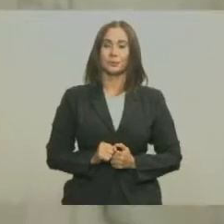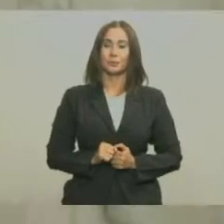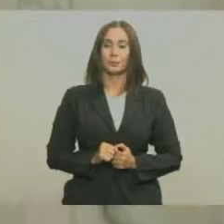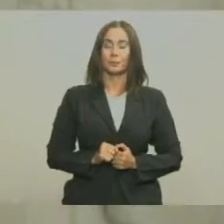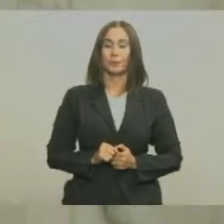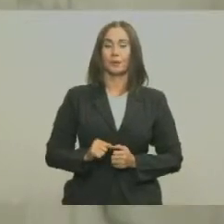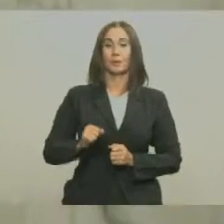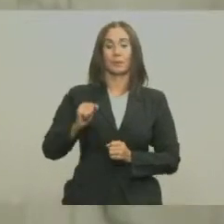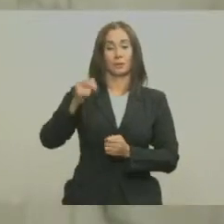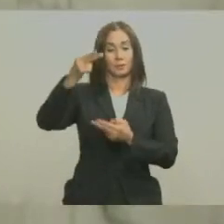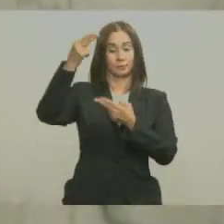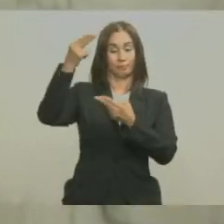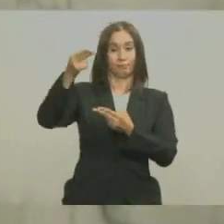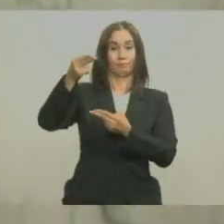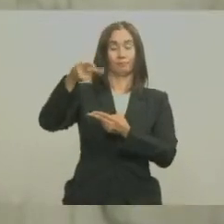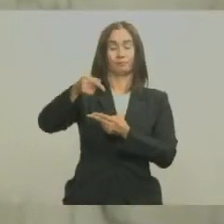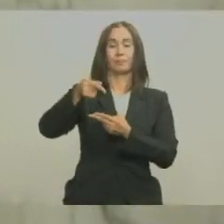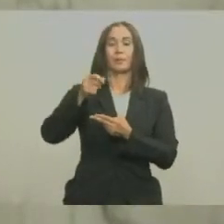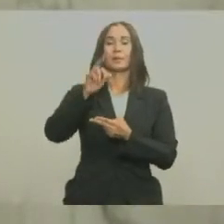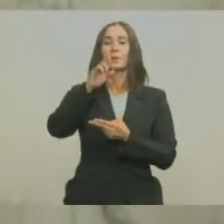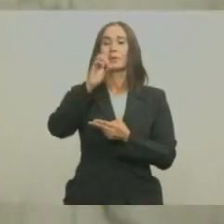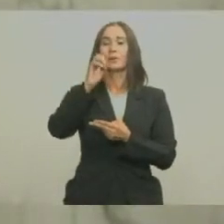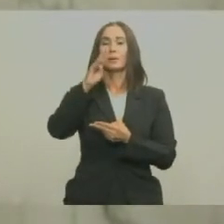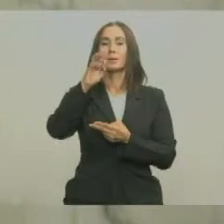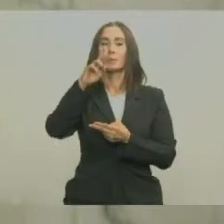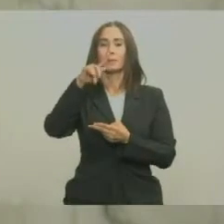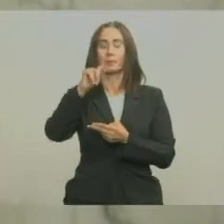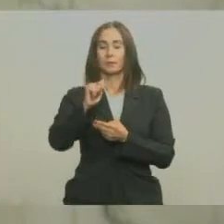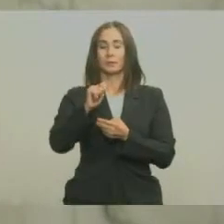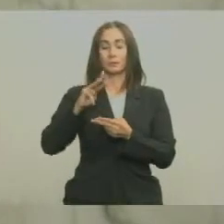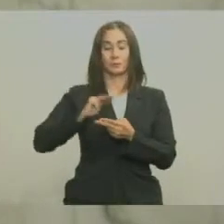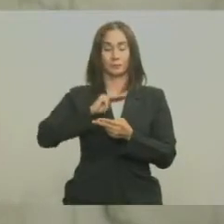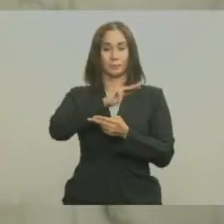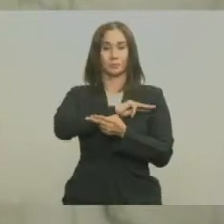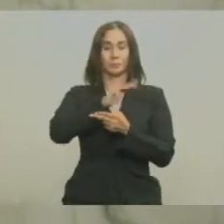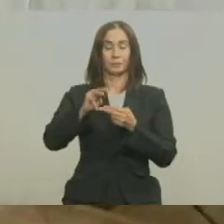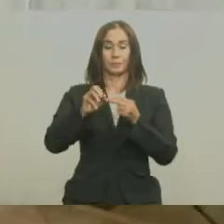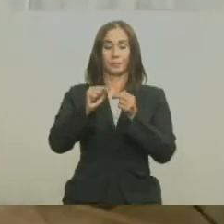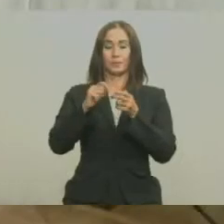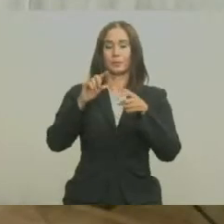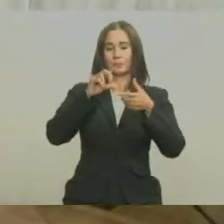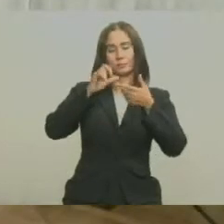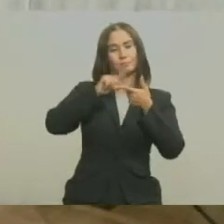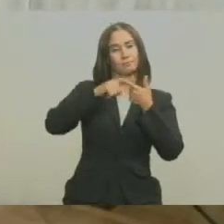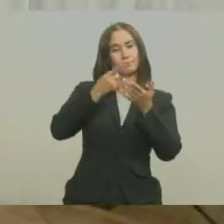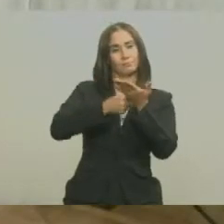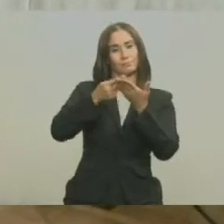Su Excelencia Roberto Álvarez, ministro de Relaciones Exteriores.